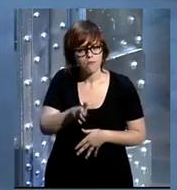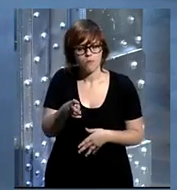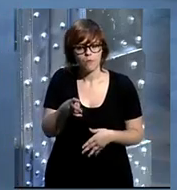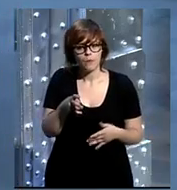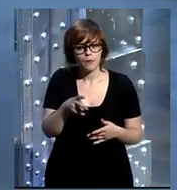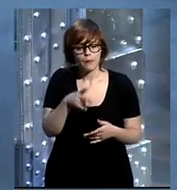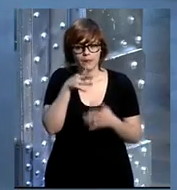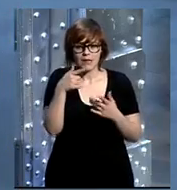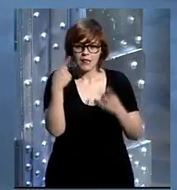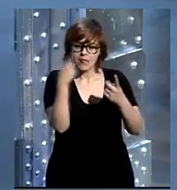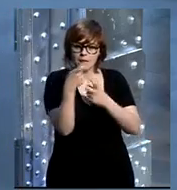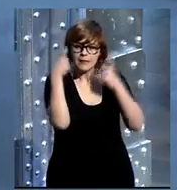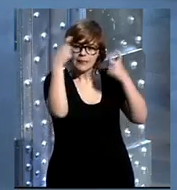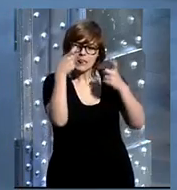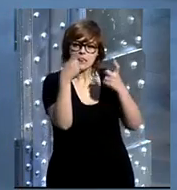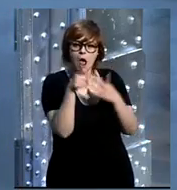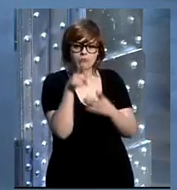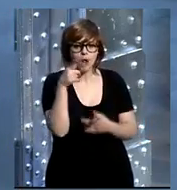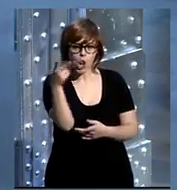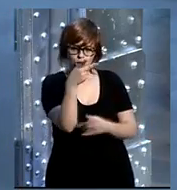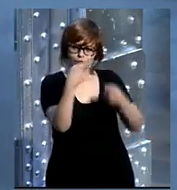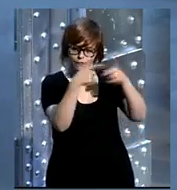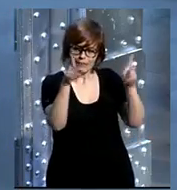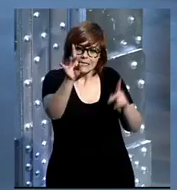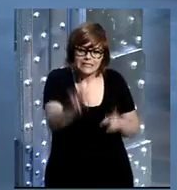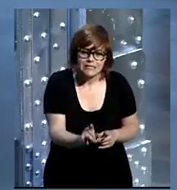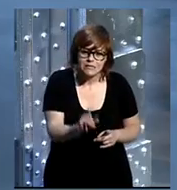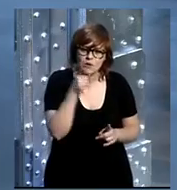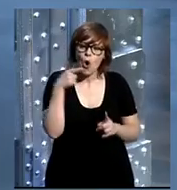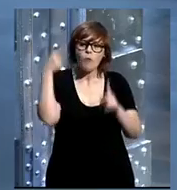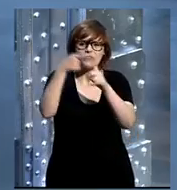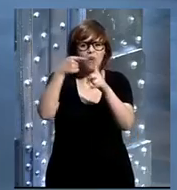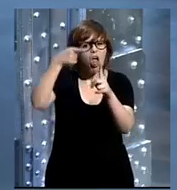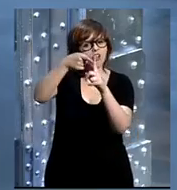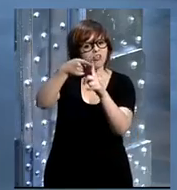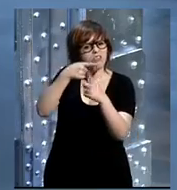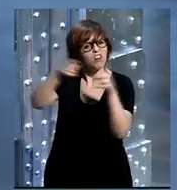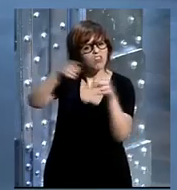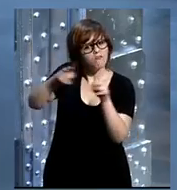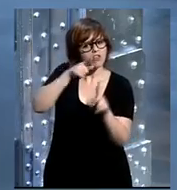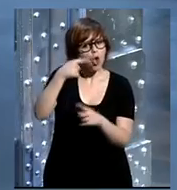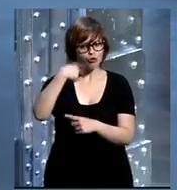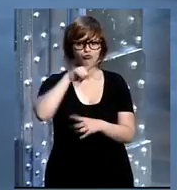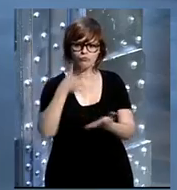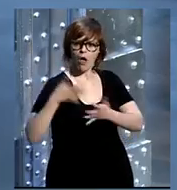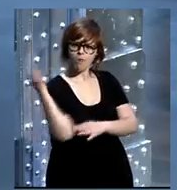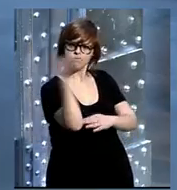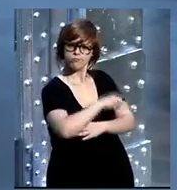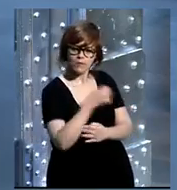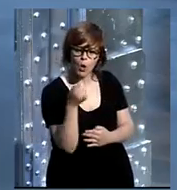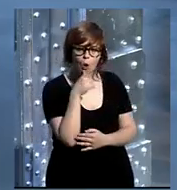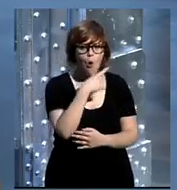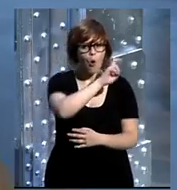contribuir a aproximar y no a subrayar diferencias de nosotros somos los campeones o nosotros somos los que tal y nosotros